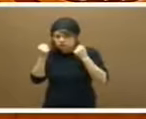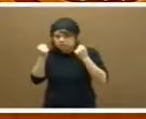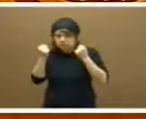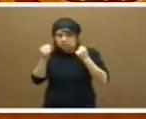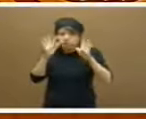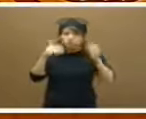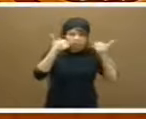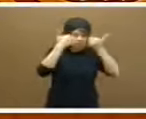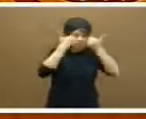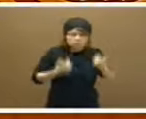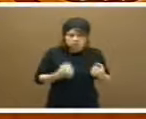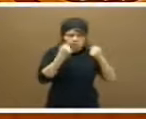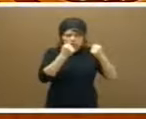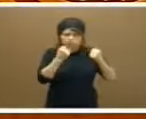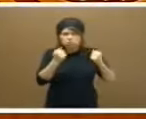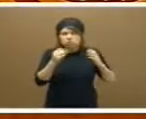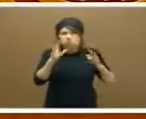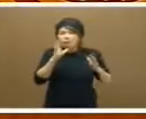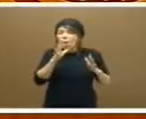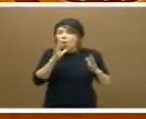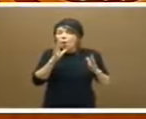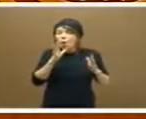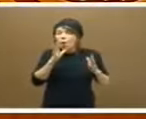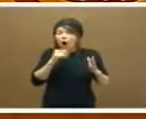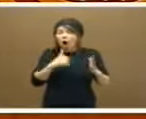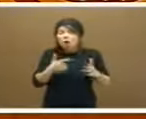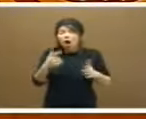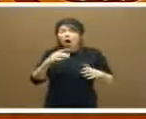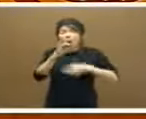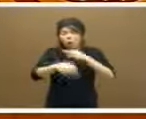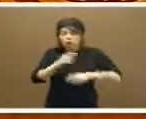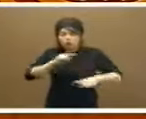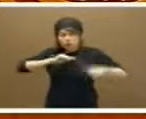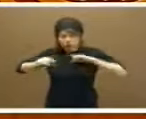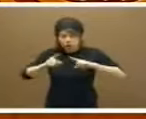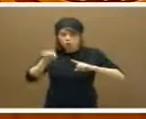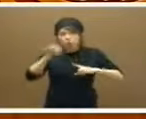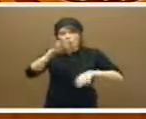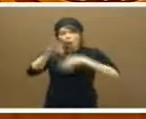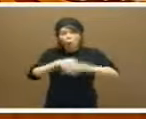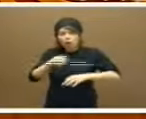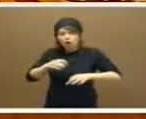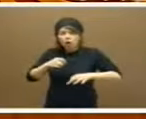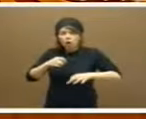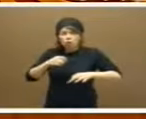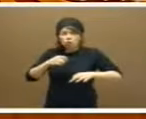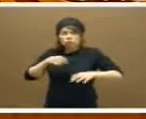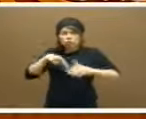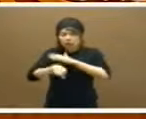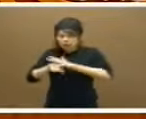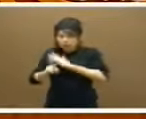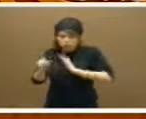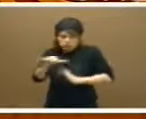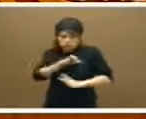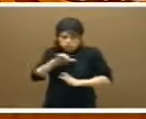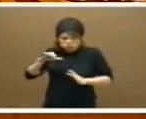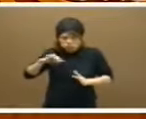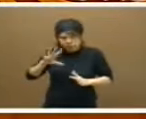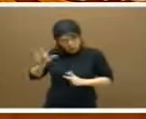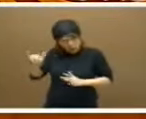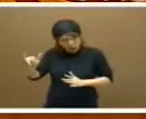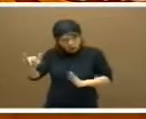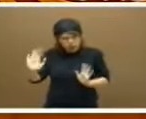noticia de ello. Entiendo que los órganos de dirección y los órganos de gestión, efectivamente, son órganos unipersonales, que sí